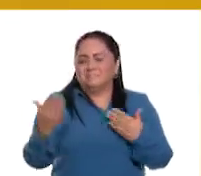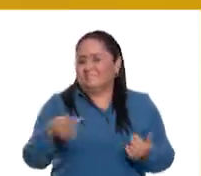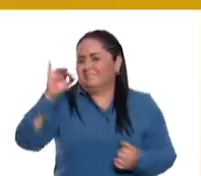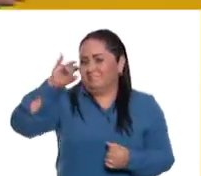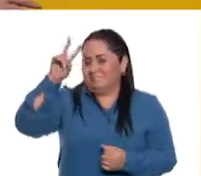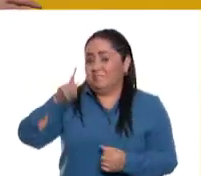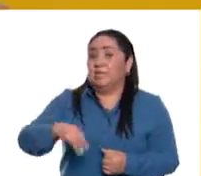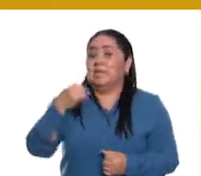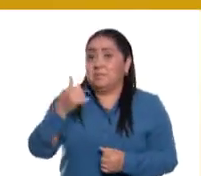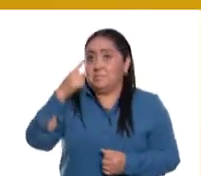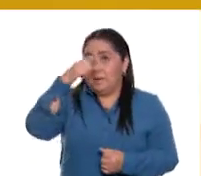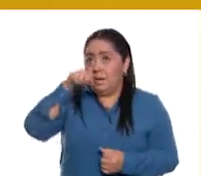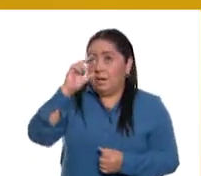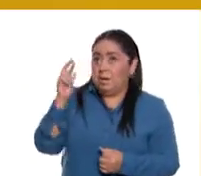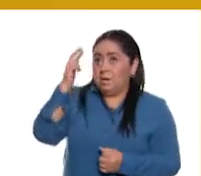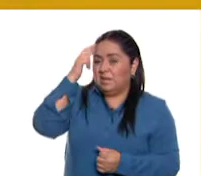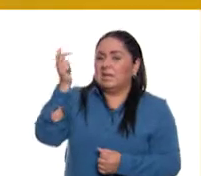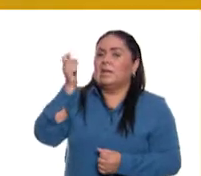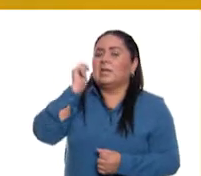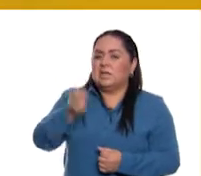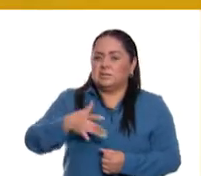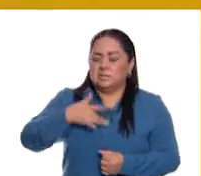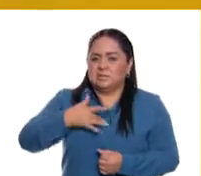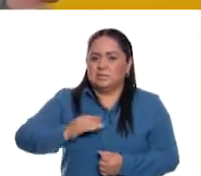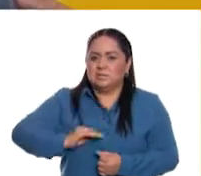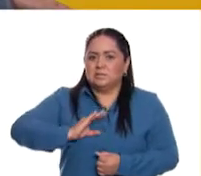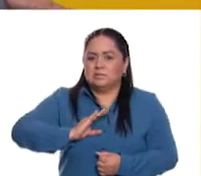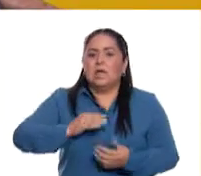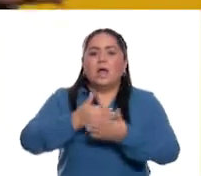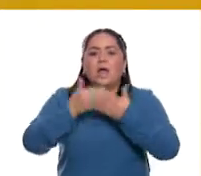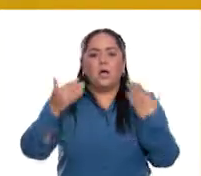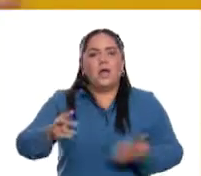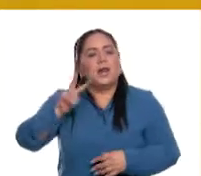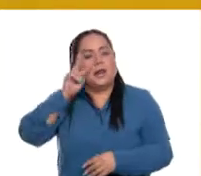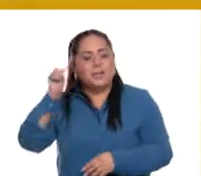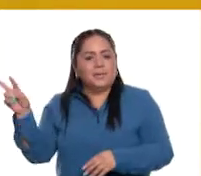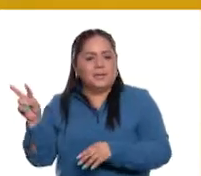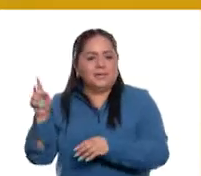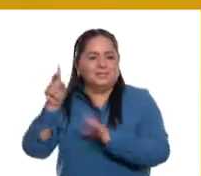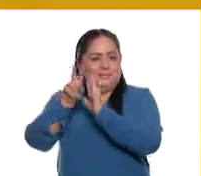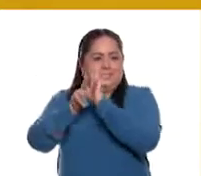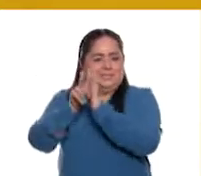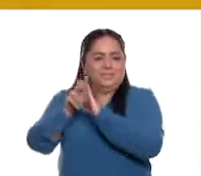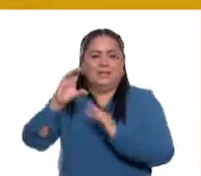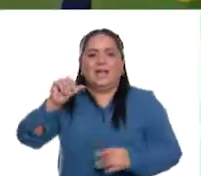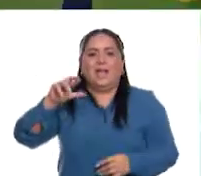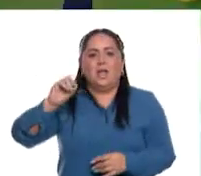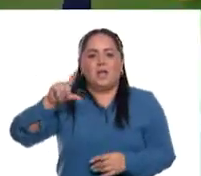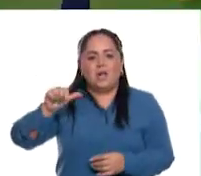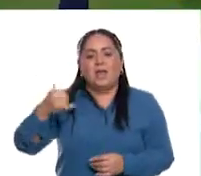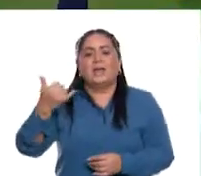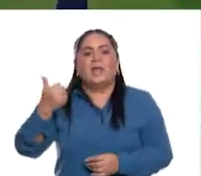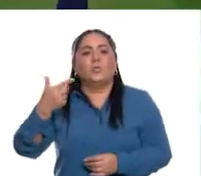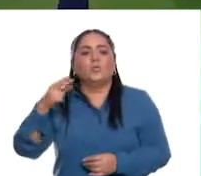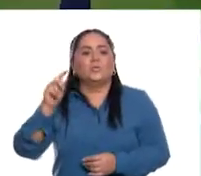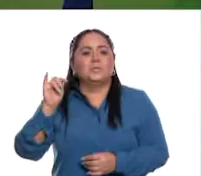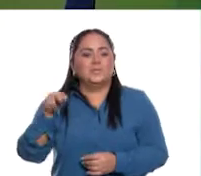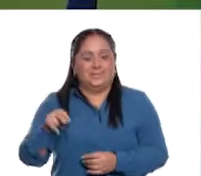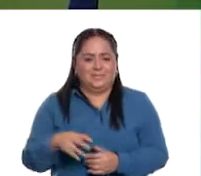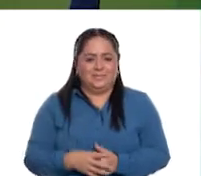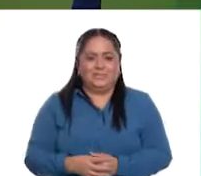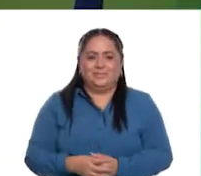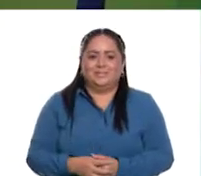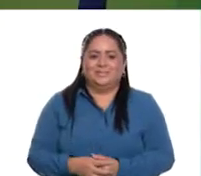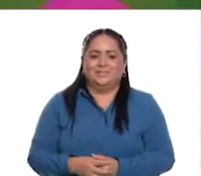¡Sí! Y para recordar lo que son los estados de ánimo, vamos a ver la siguiente cápsula con Carola y Agustín. ¡Dale! ¡Vamos!